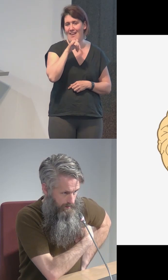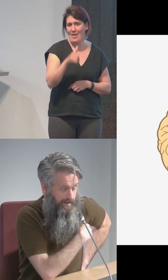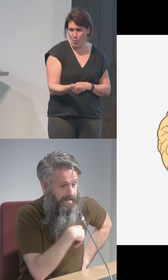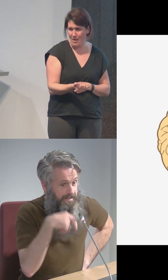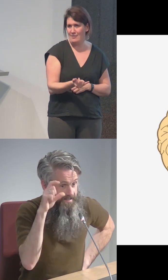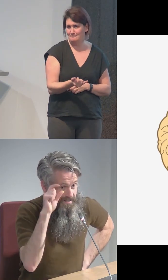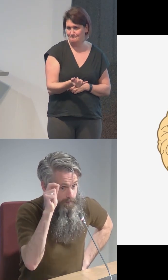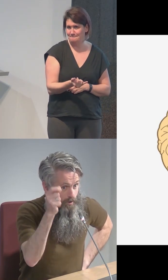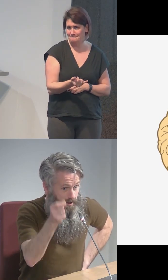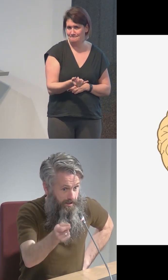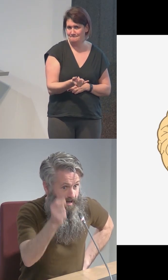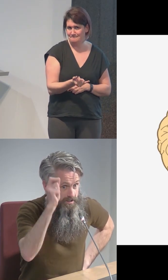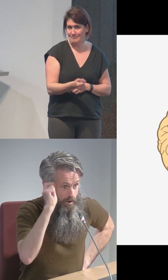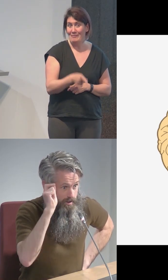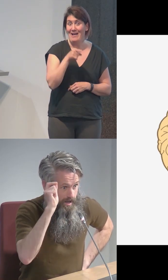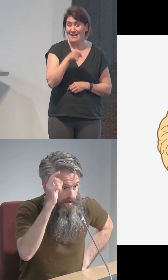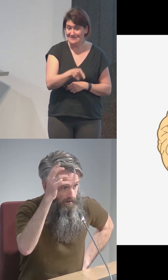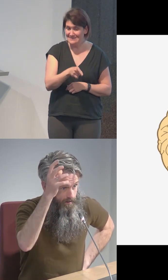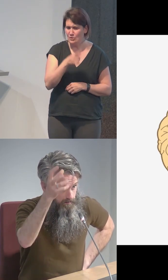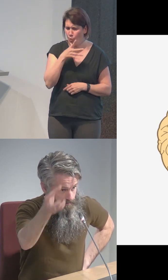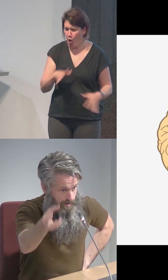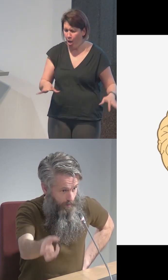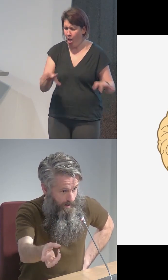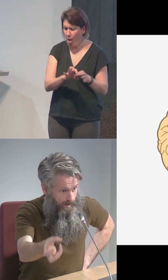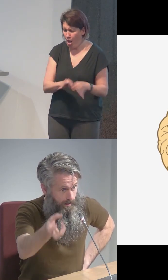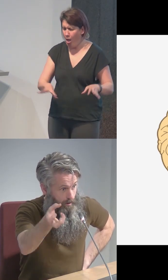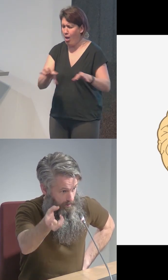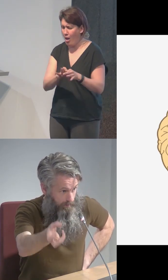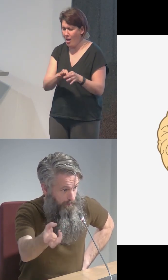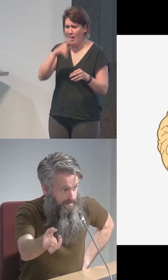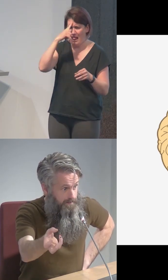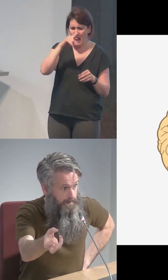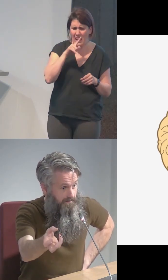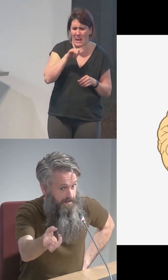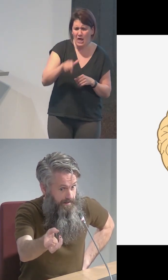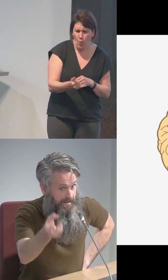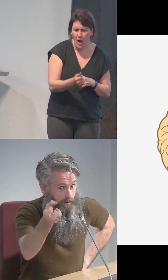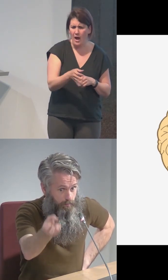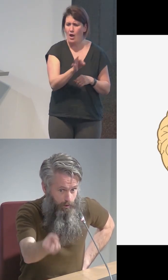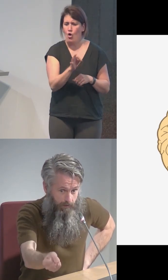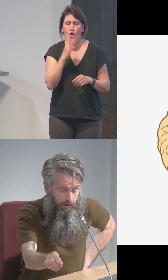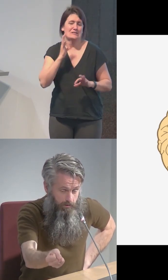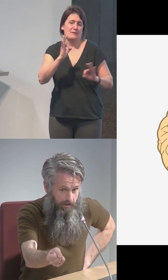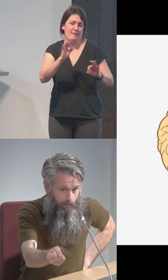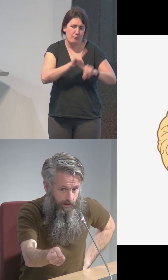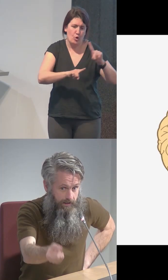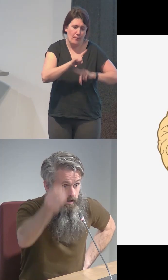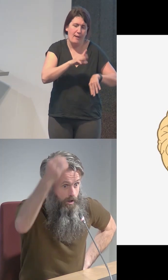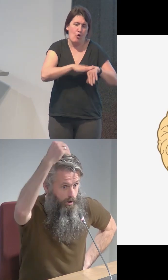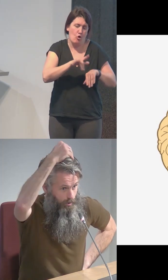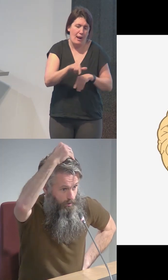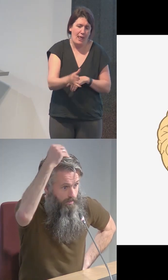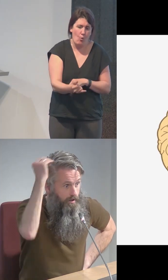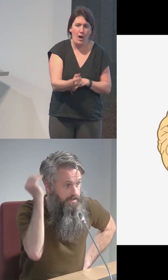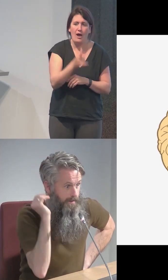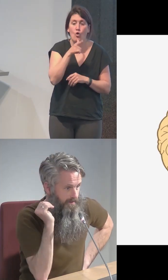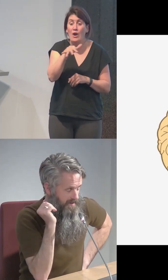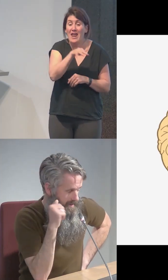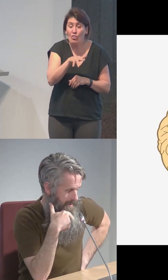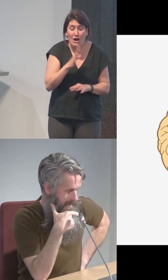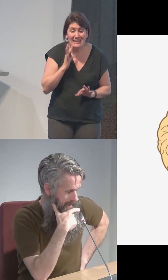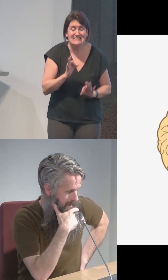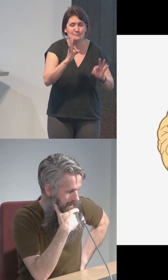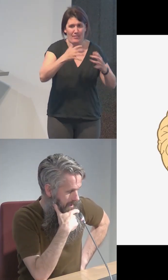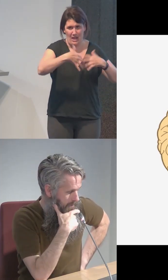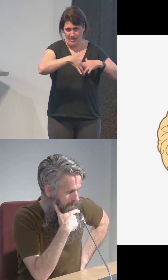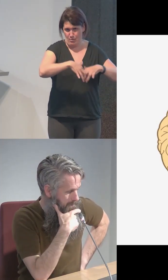el lenguaje. Y así podían asociar lenguaje, o más específicamente un problema con el lenguaje, con una zona